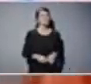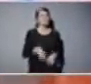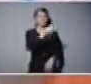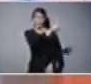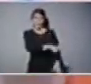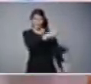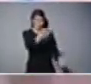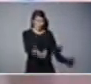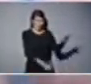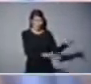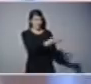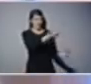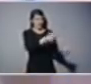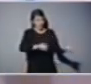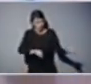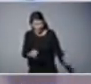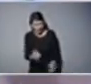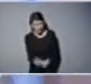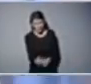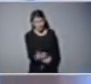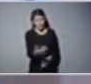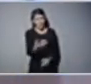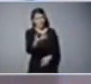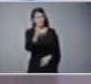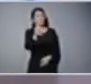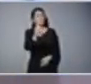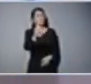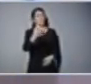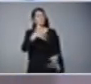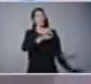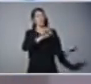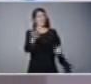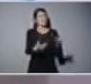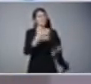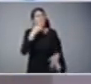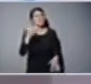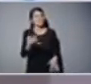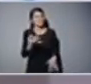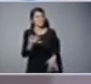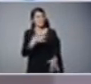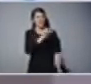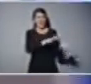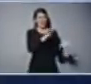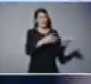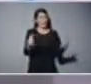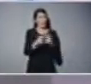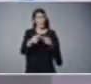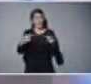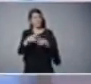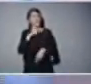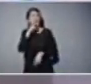Cocinero, cocinero. Enciende bien la caldera y prepara con esmero un arroz con